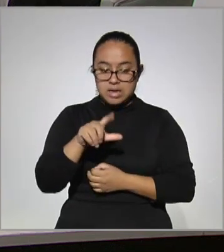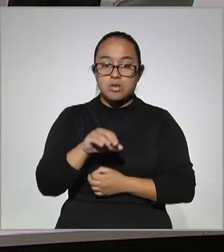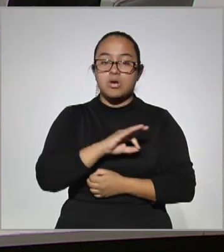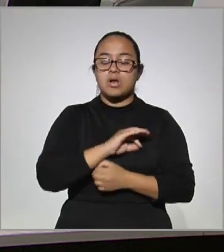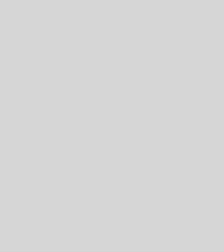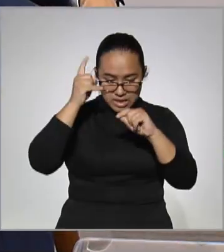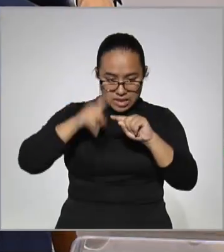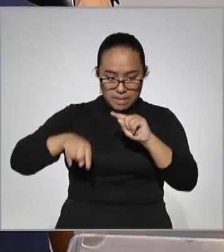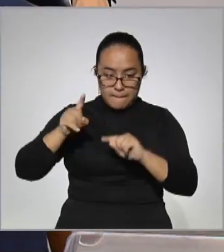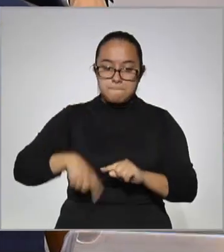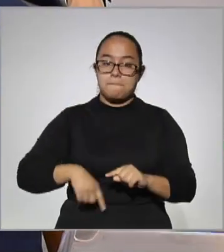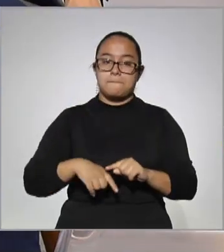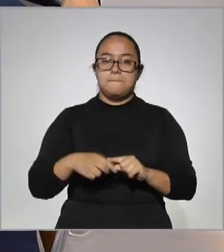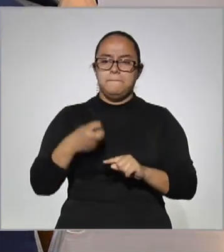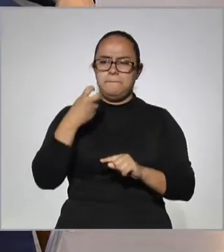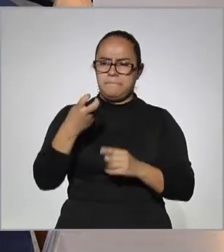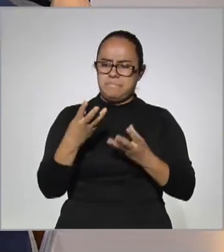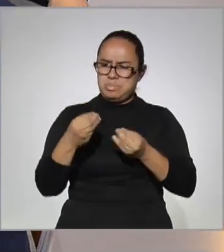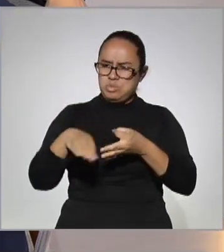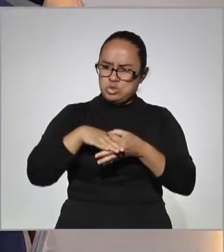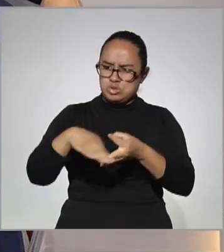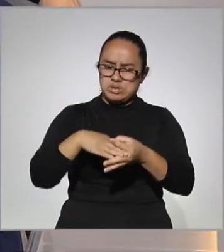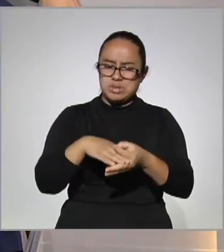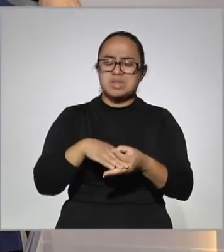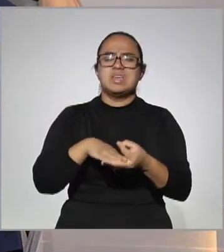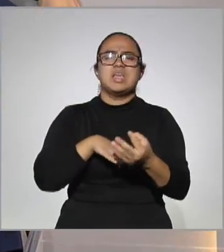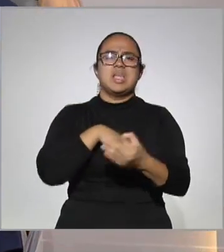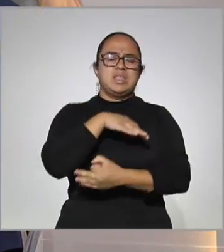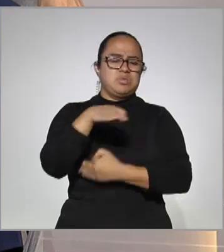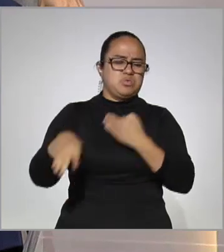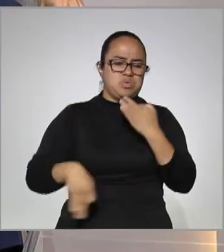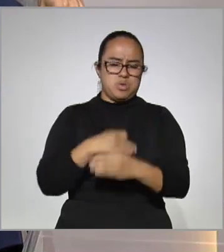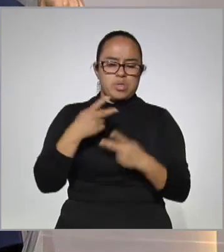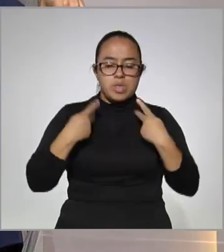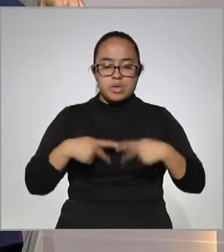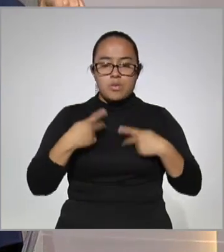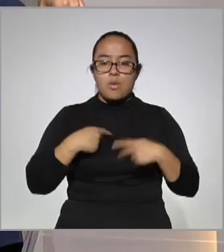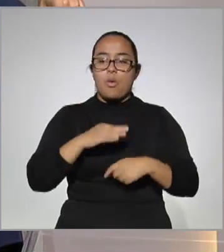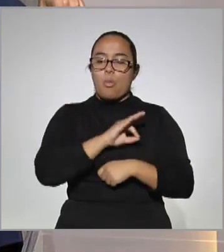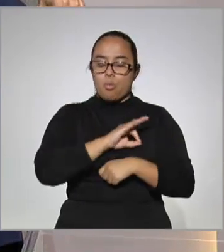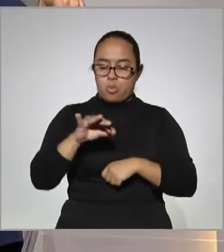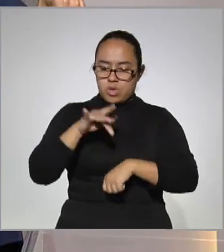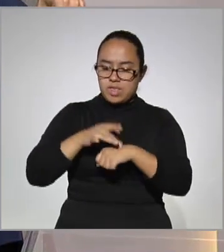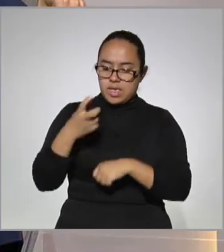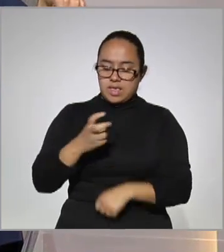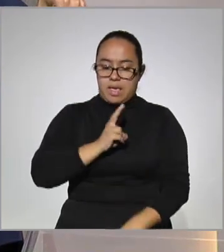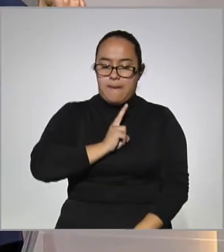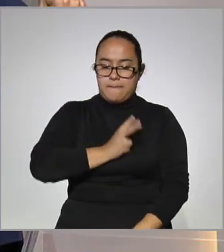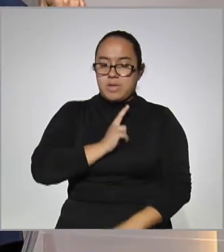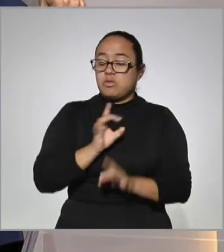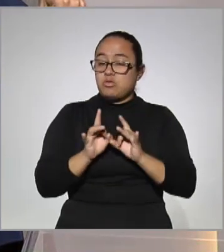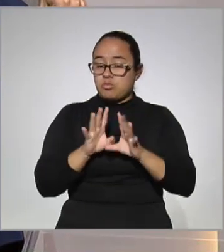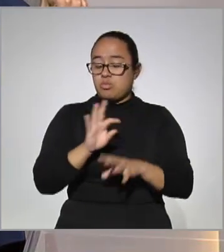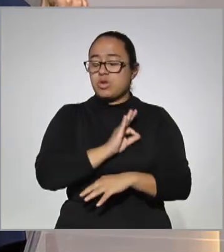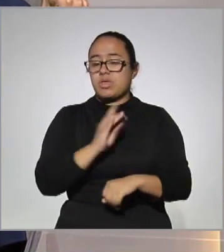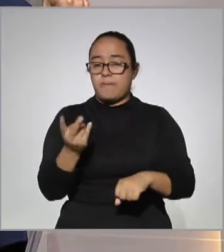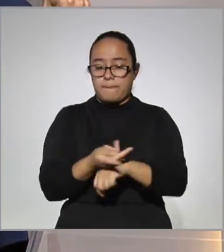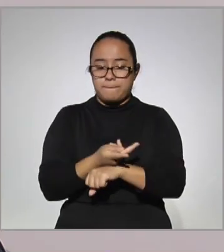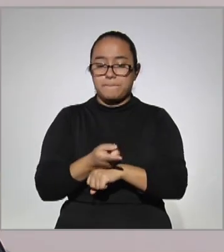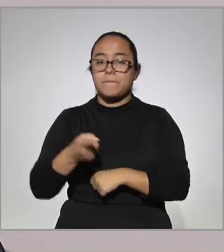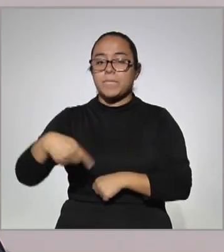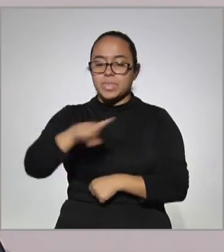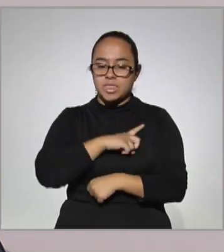de tumores. Algo tan frecuente y todos en algún momento podemos estar en contacto con el virus, que eso es lo que tenemos que saber. Es